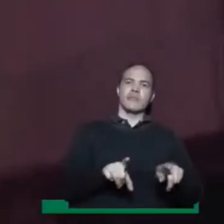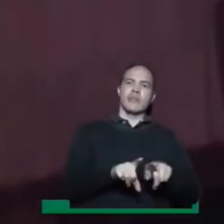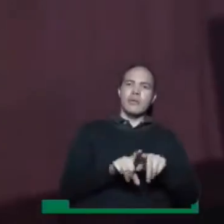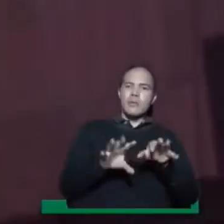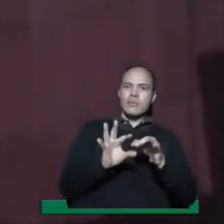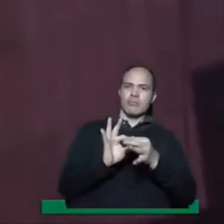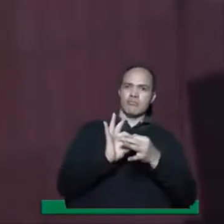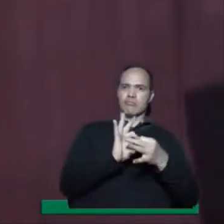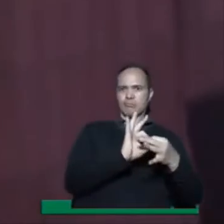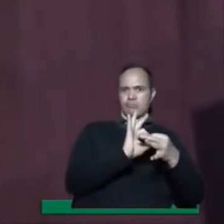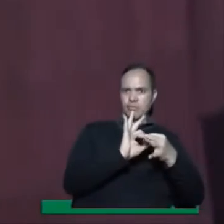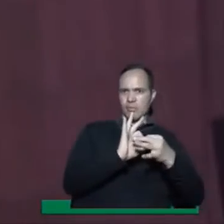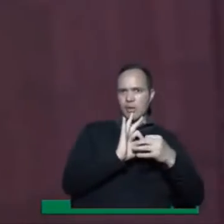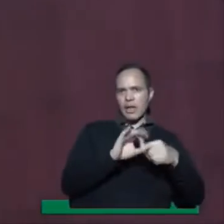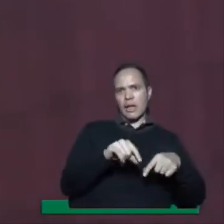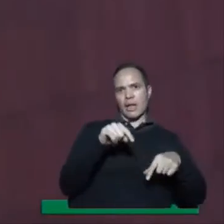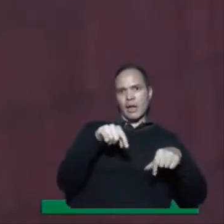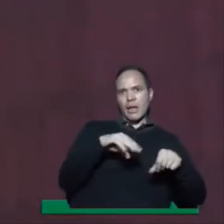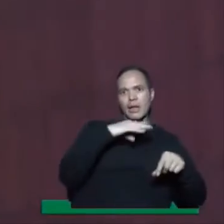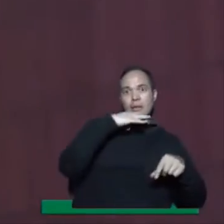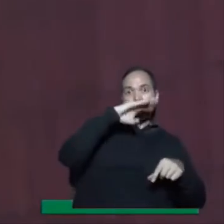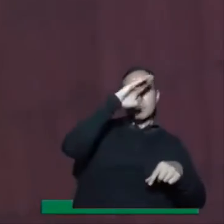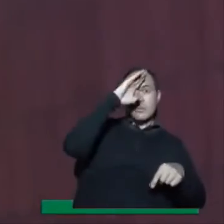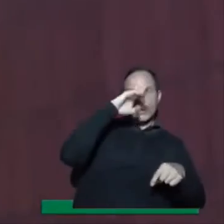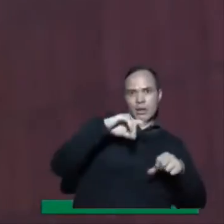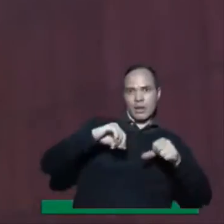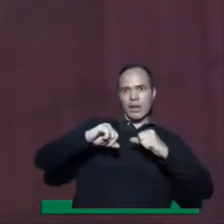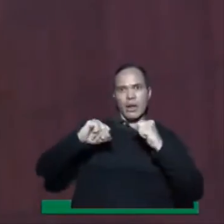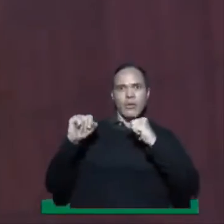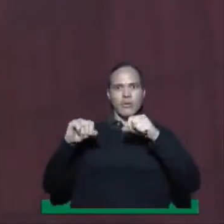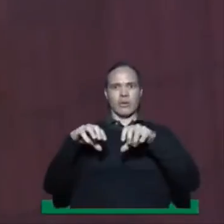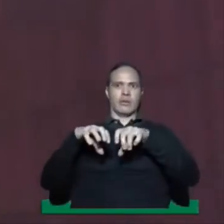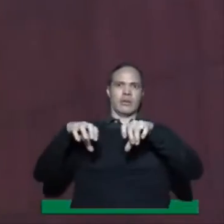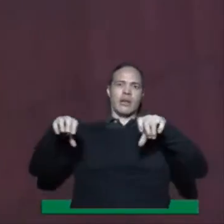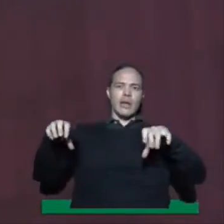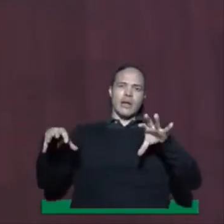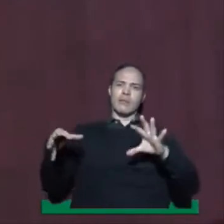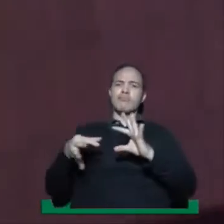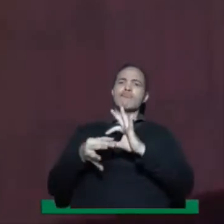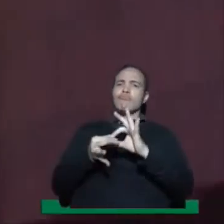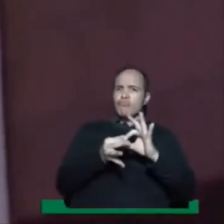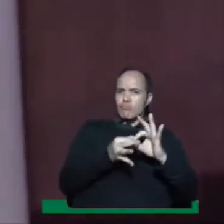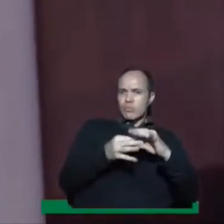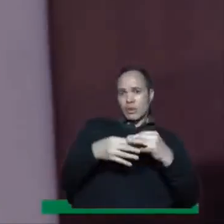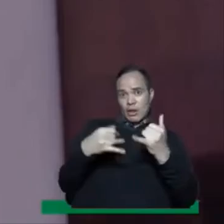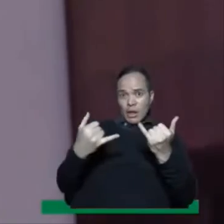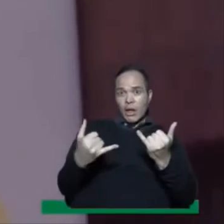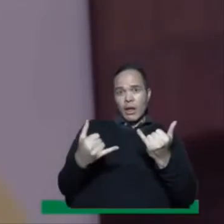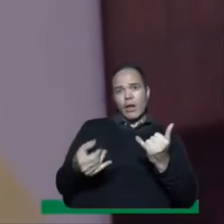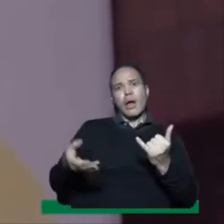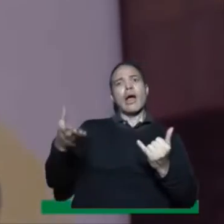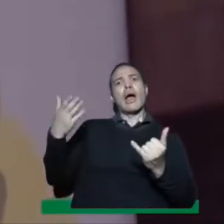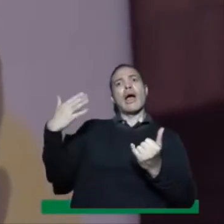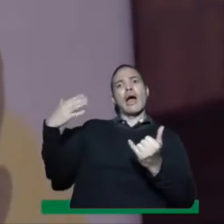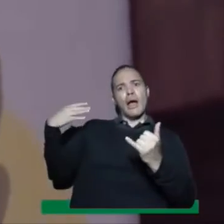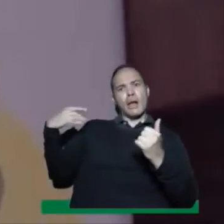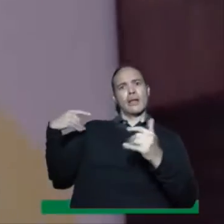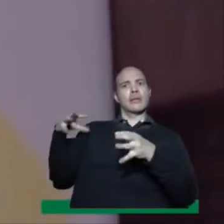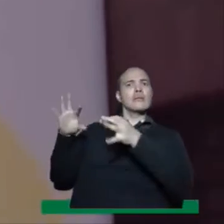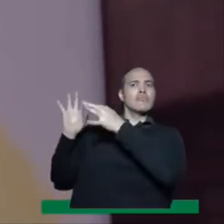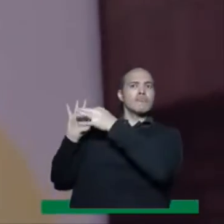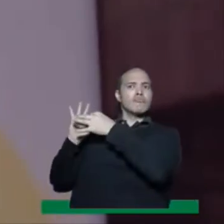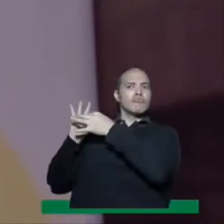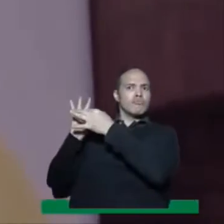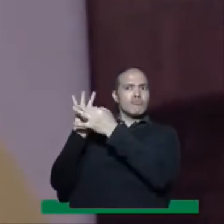que tenemos con Bogotá, no solamente en este evento, sino en otros hechos anteriores, cómo nos vamos viendo como un